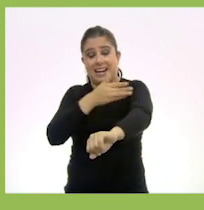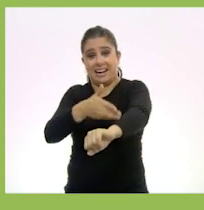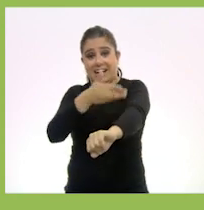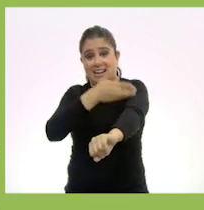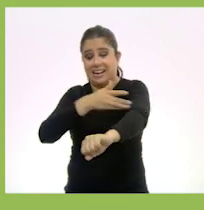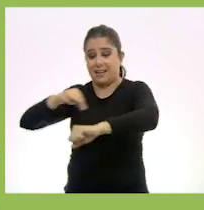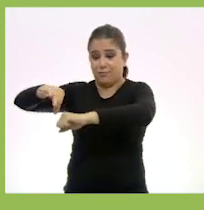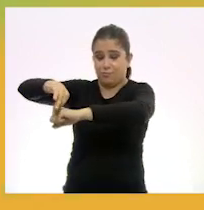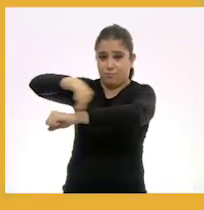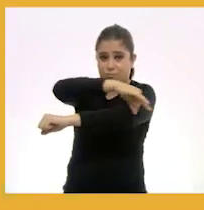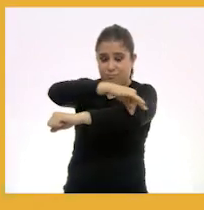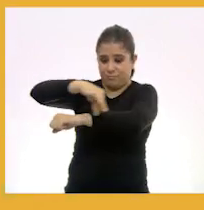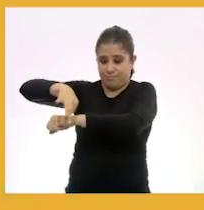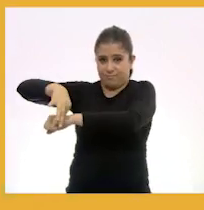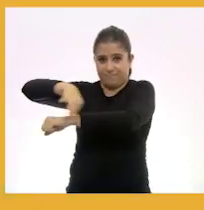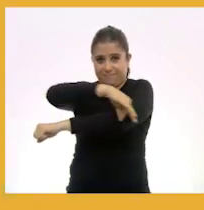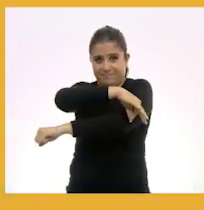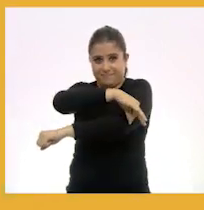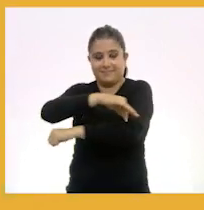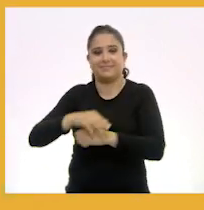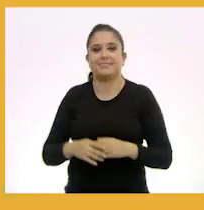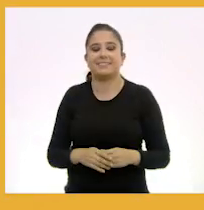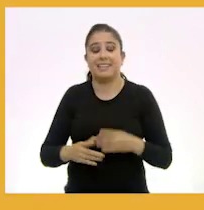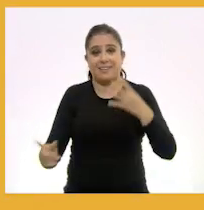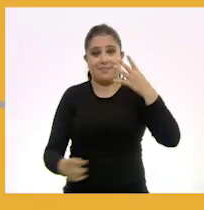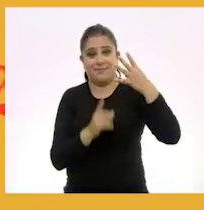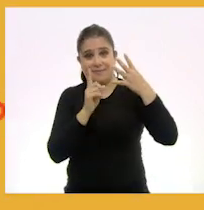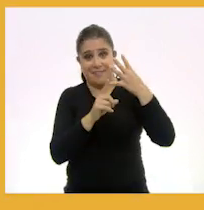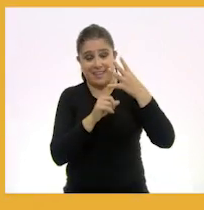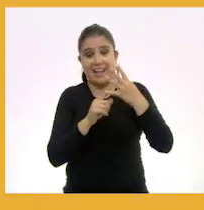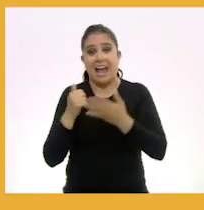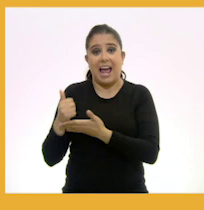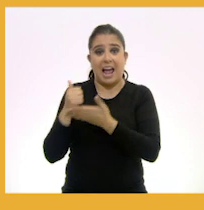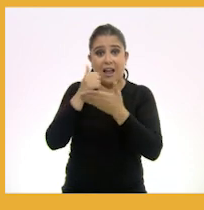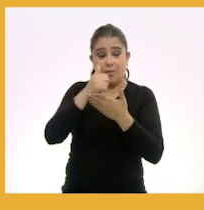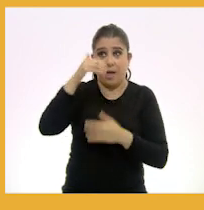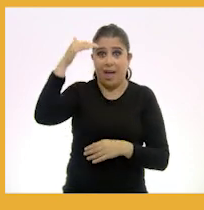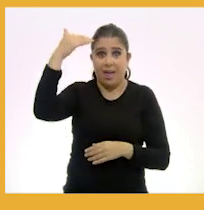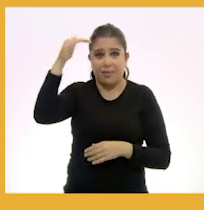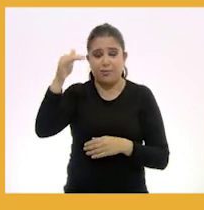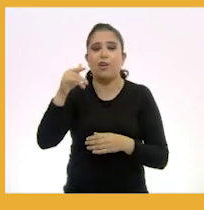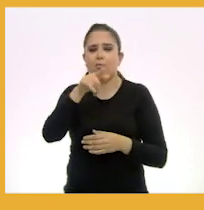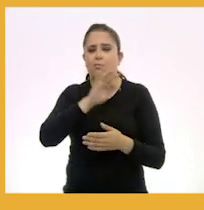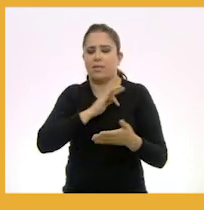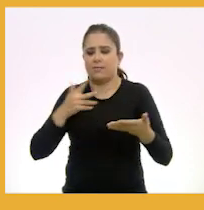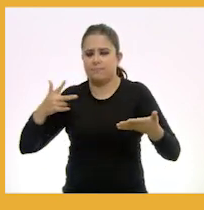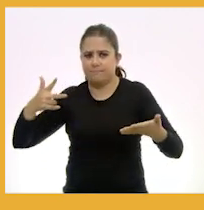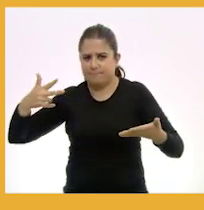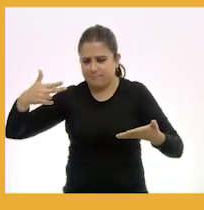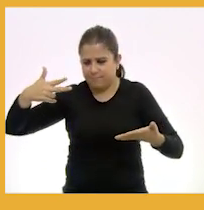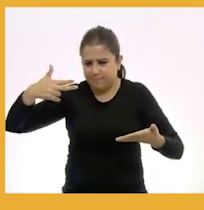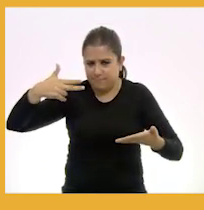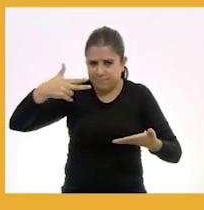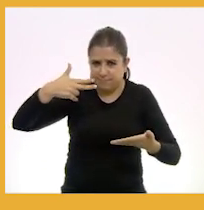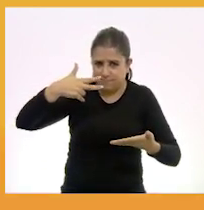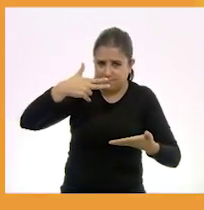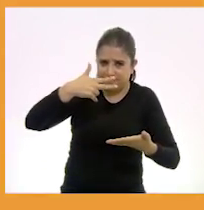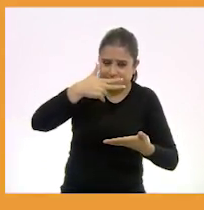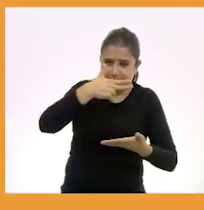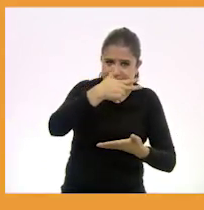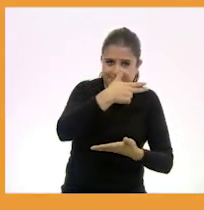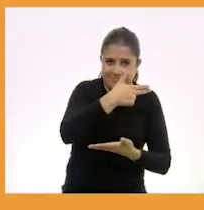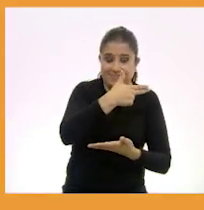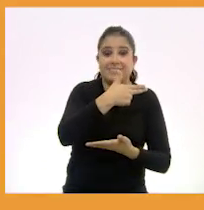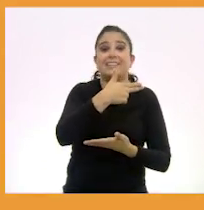horizontal entre los dos puntos. 4. Con ayuda de un adulto, corta sobre la línea horizontal que